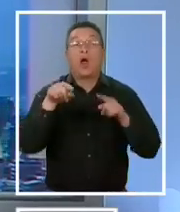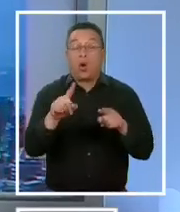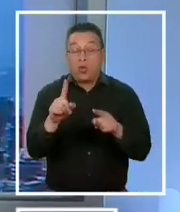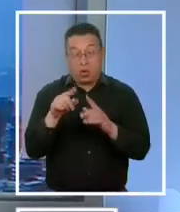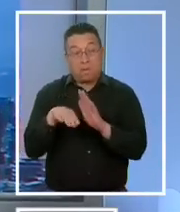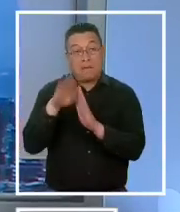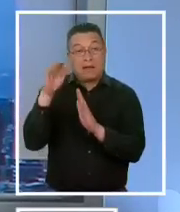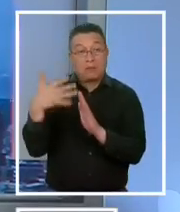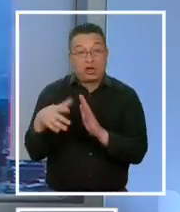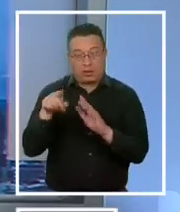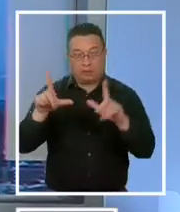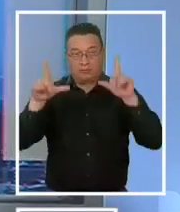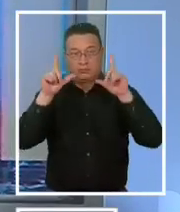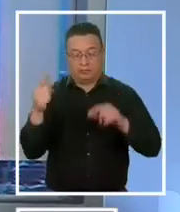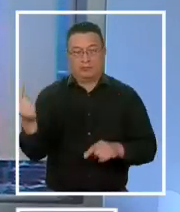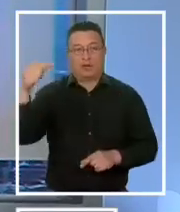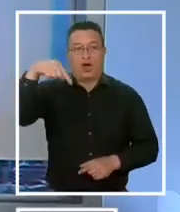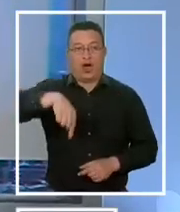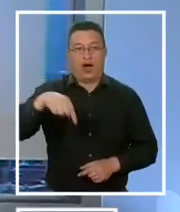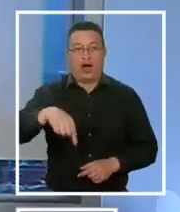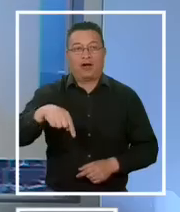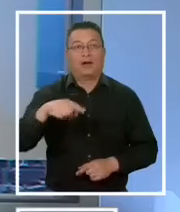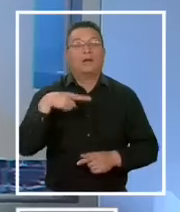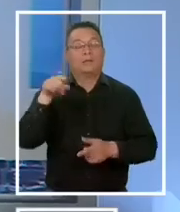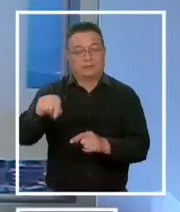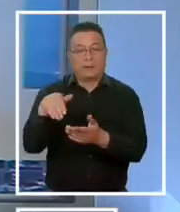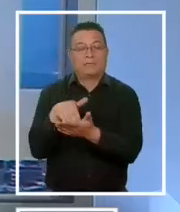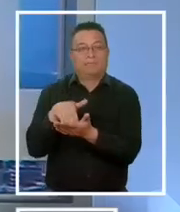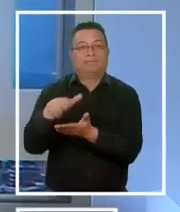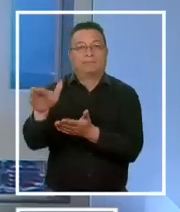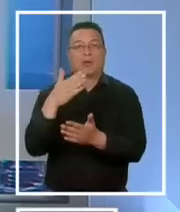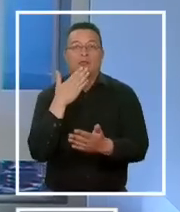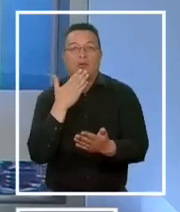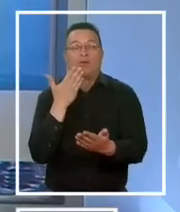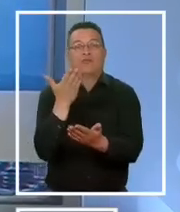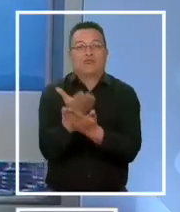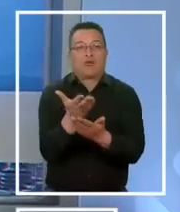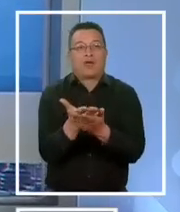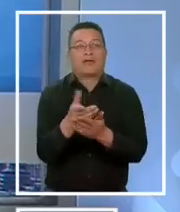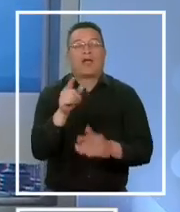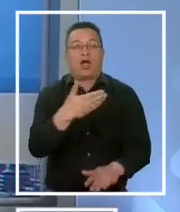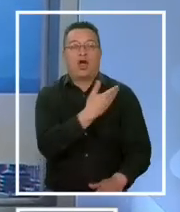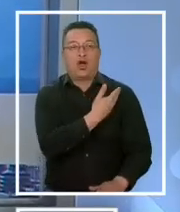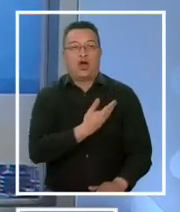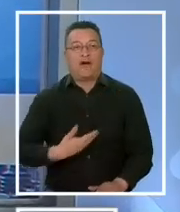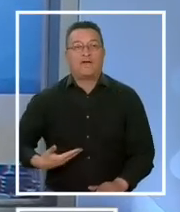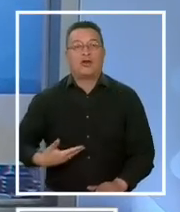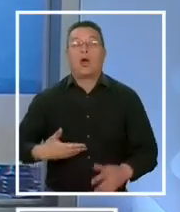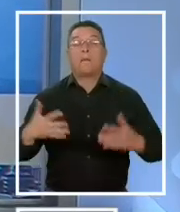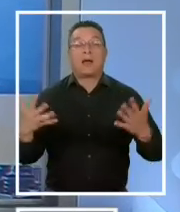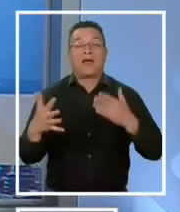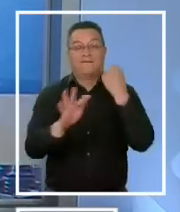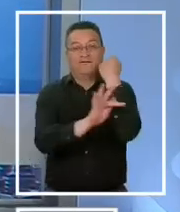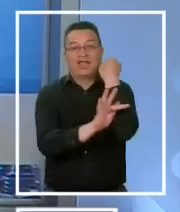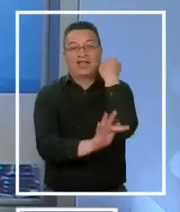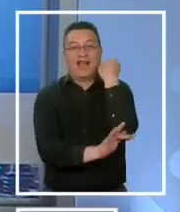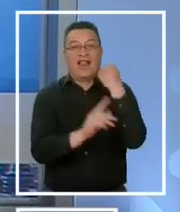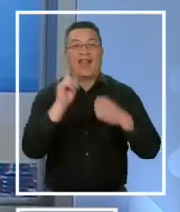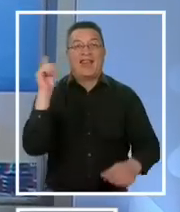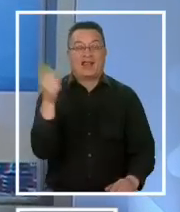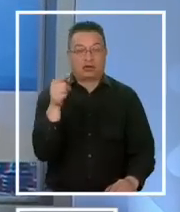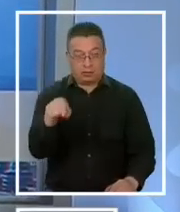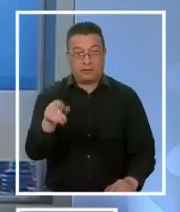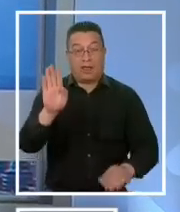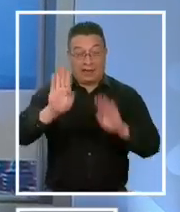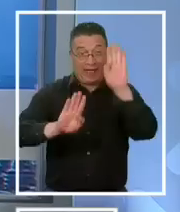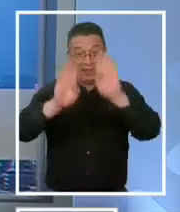quizás tendrá el protagonista hoy aquí exactamente se rechazó la propuesta del gobierno para fiscal nacional y vamos a